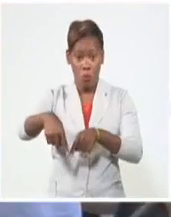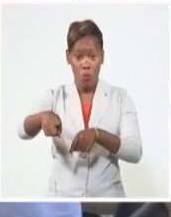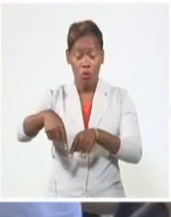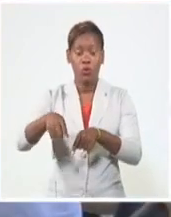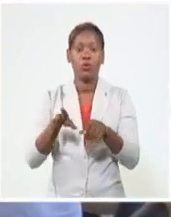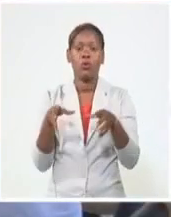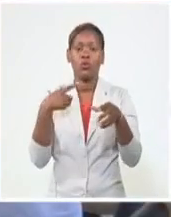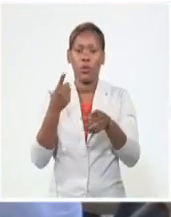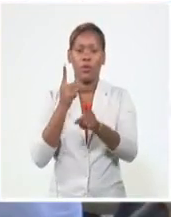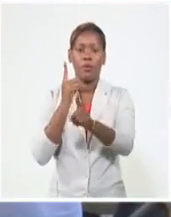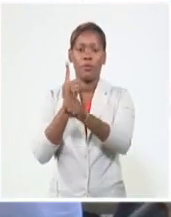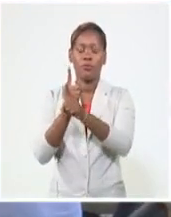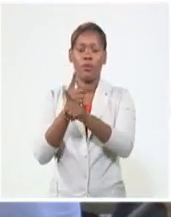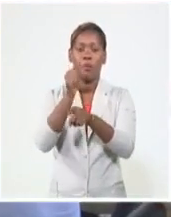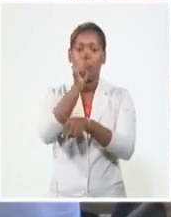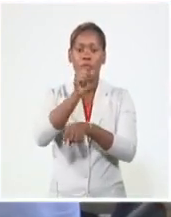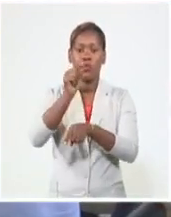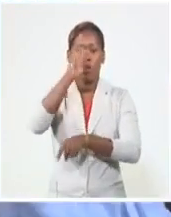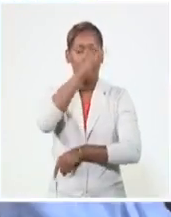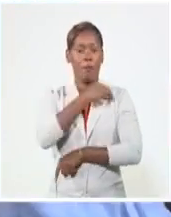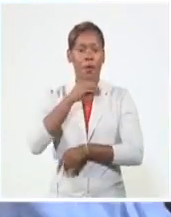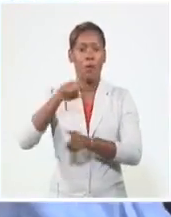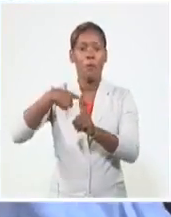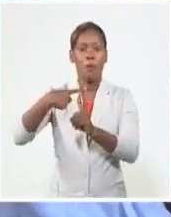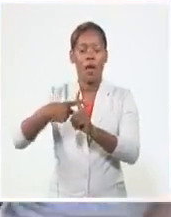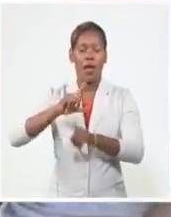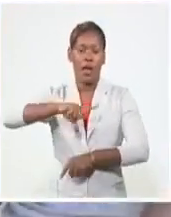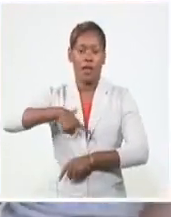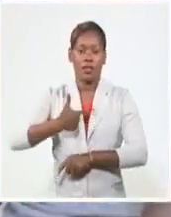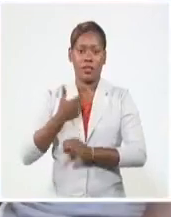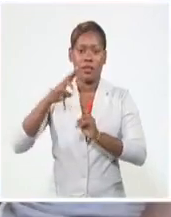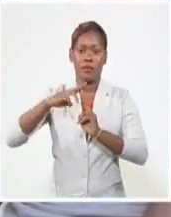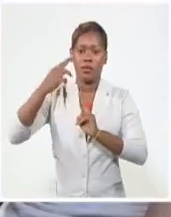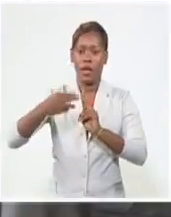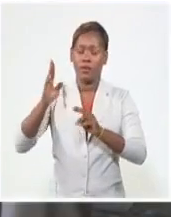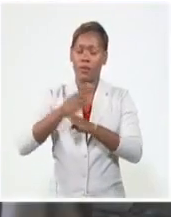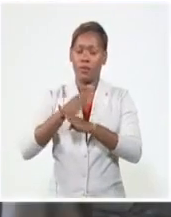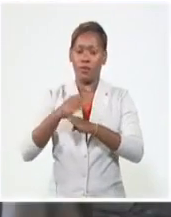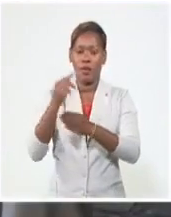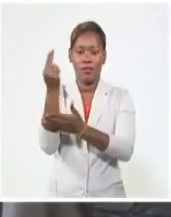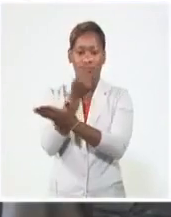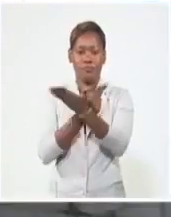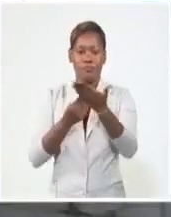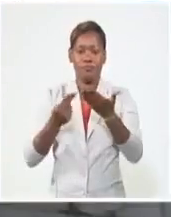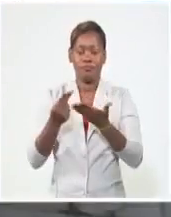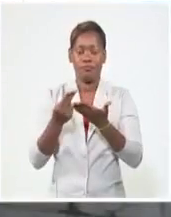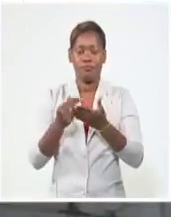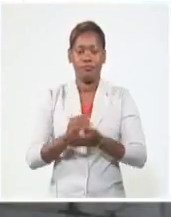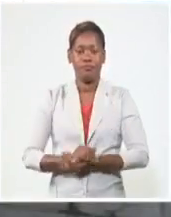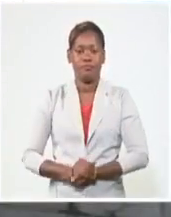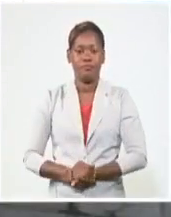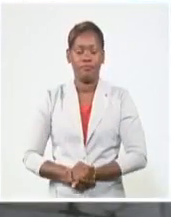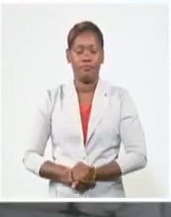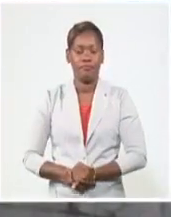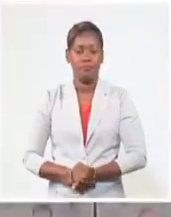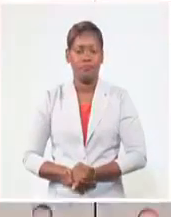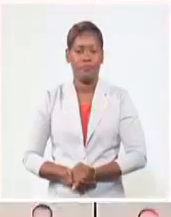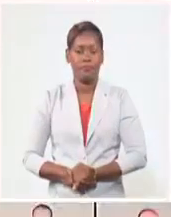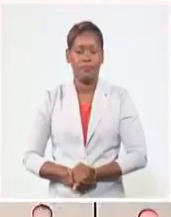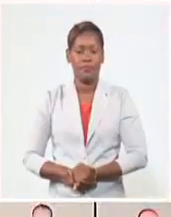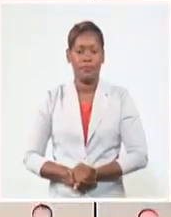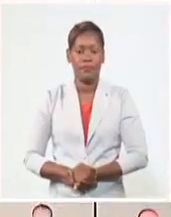pública y artistas de las artes plásticas. Karina Sotomayor, Sistema Informativo de la Televisión